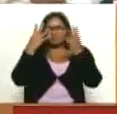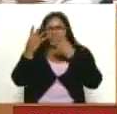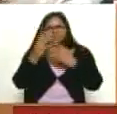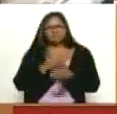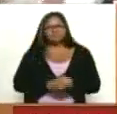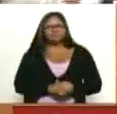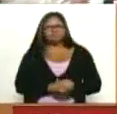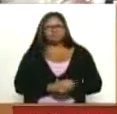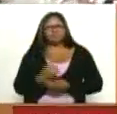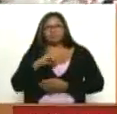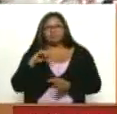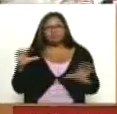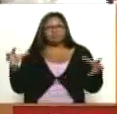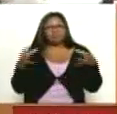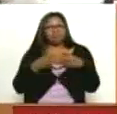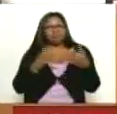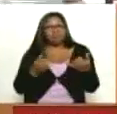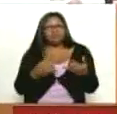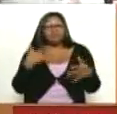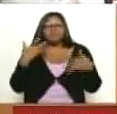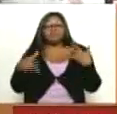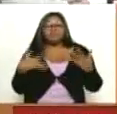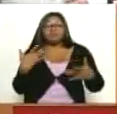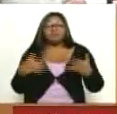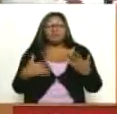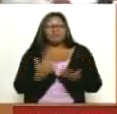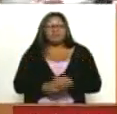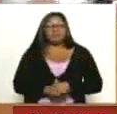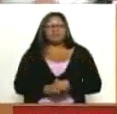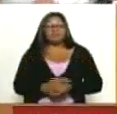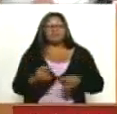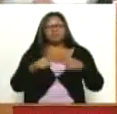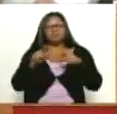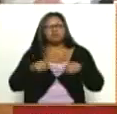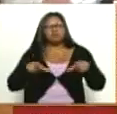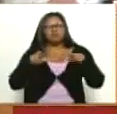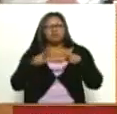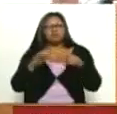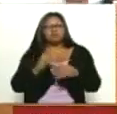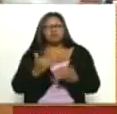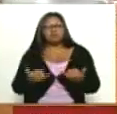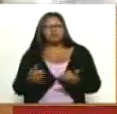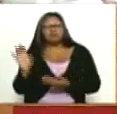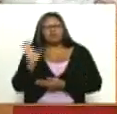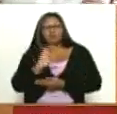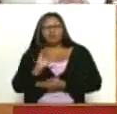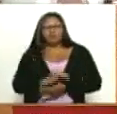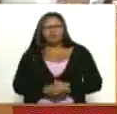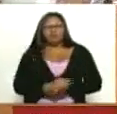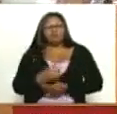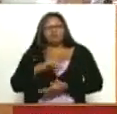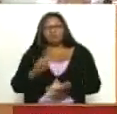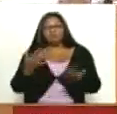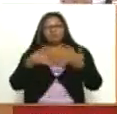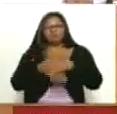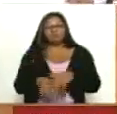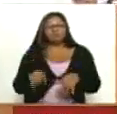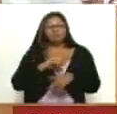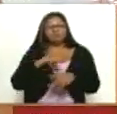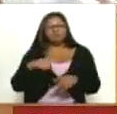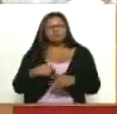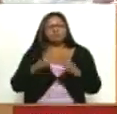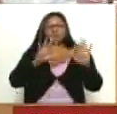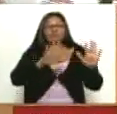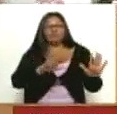Tenemos un conjunto de actividades de sala. En Caracas, por ejemplo, están incorporadas unas